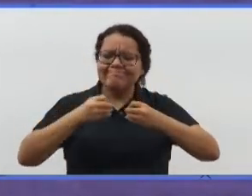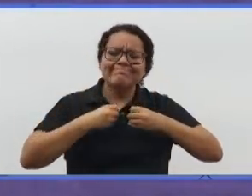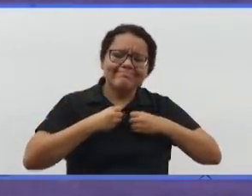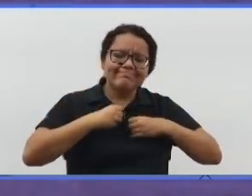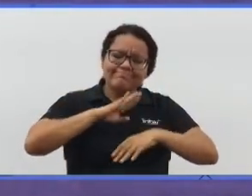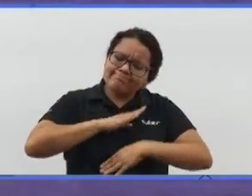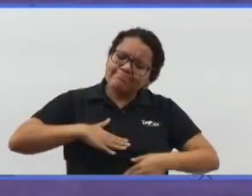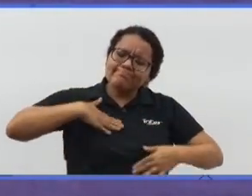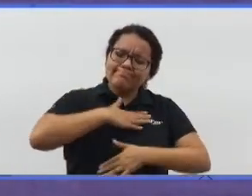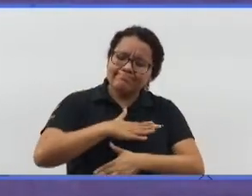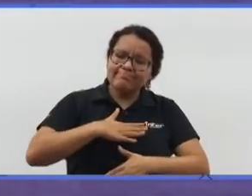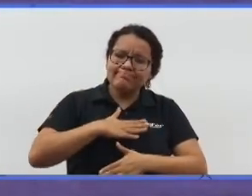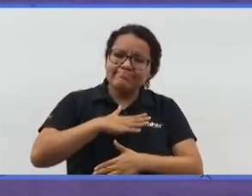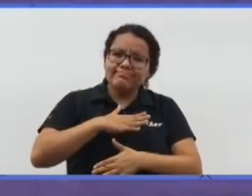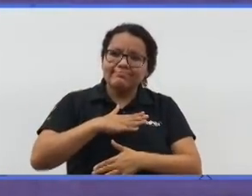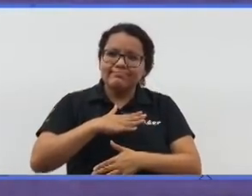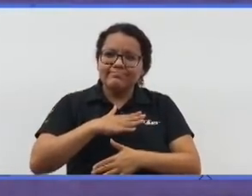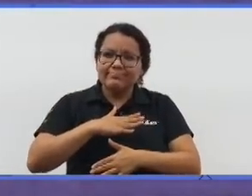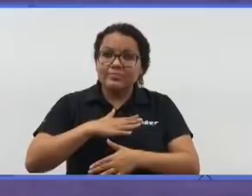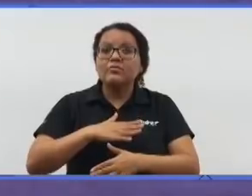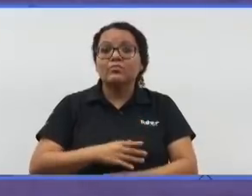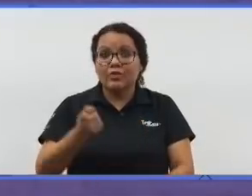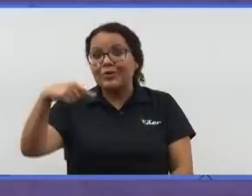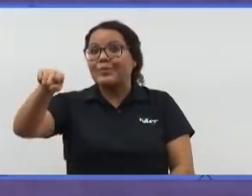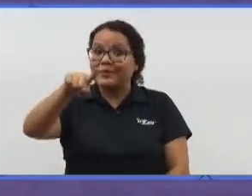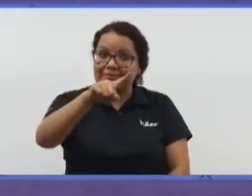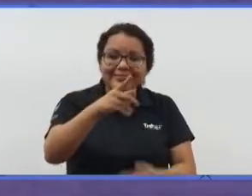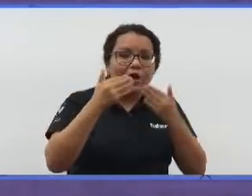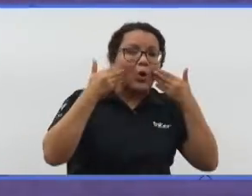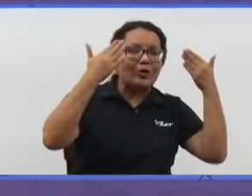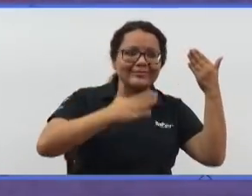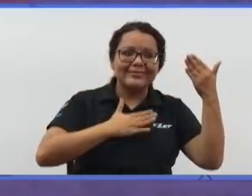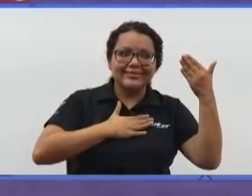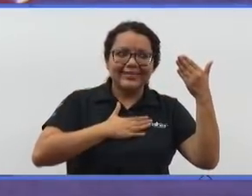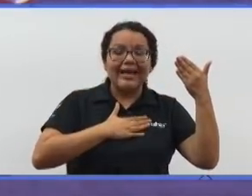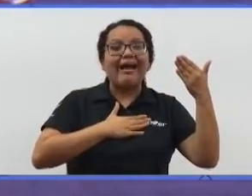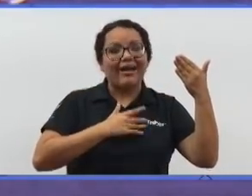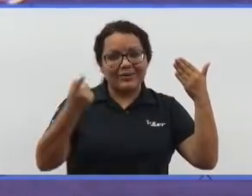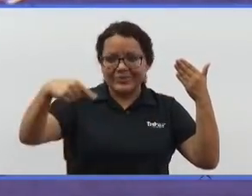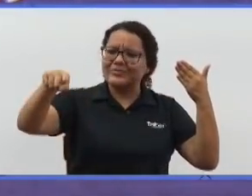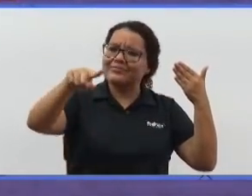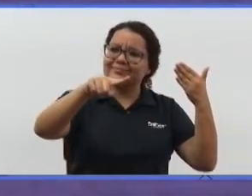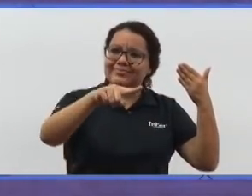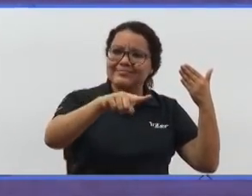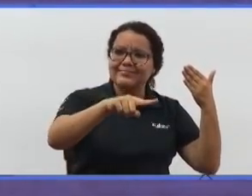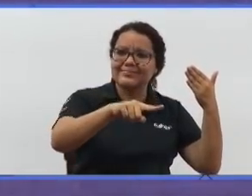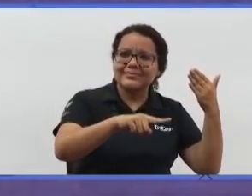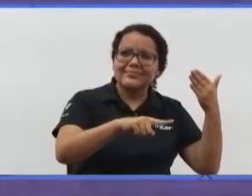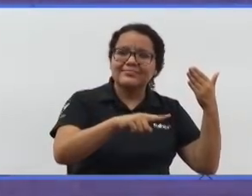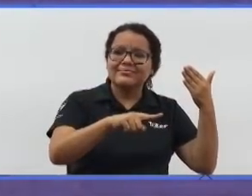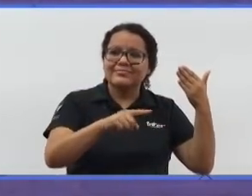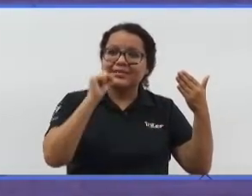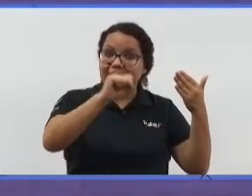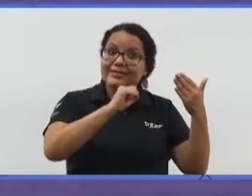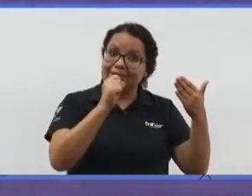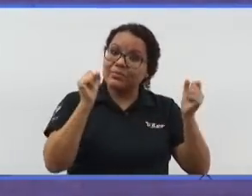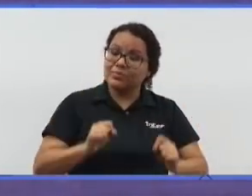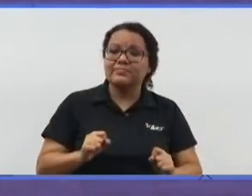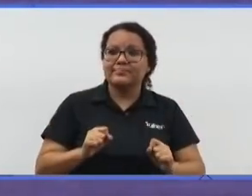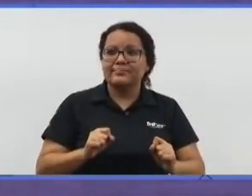él me da ojo evidencia si tienes ese gozo puedes tú hay para la tercera